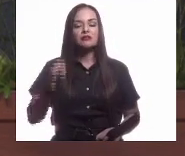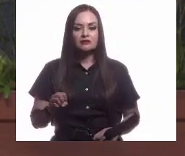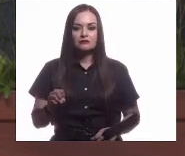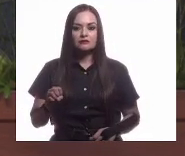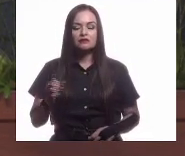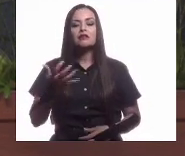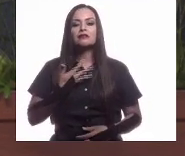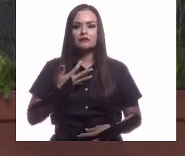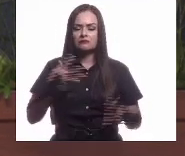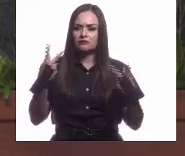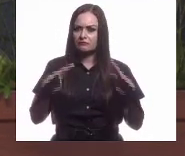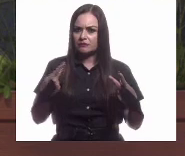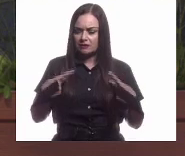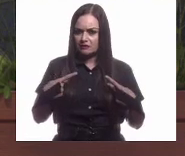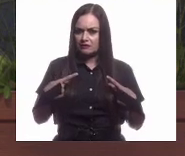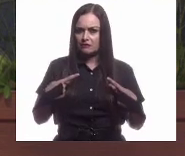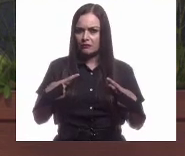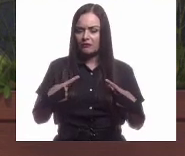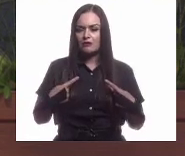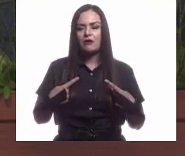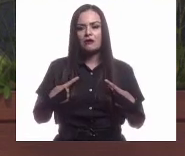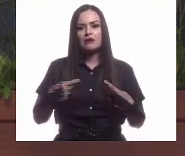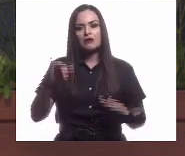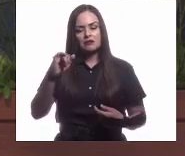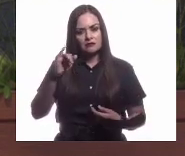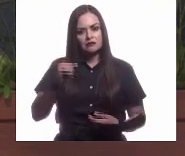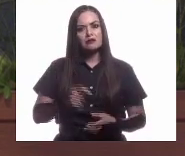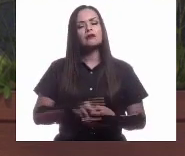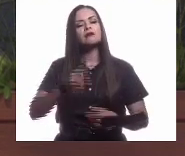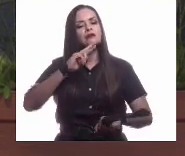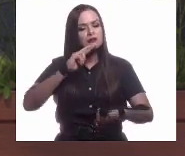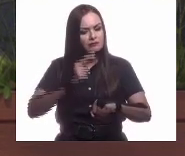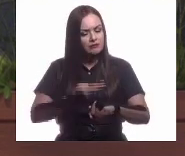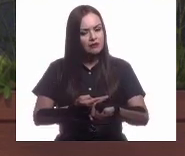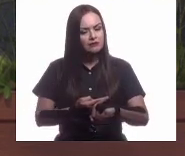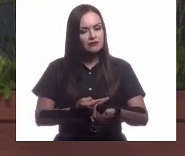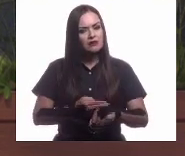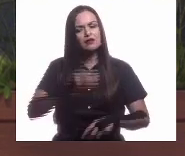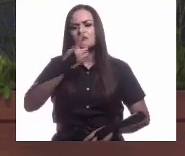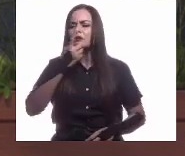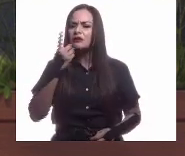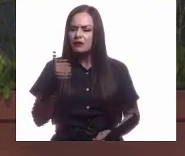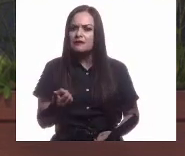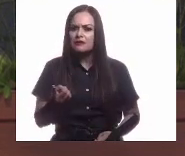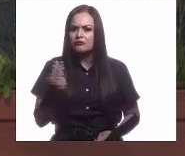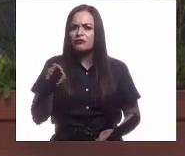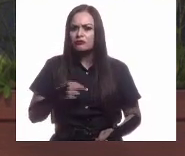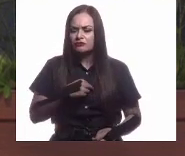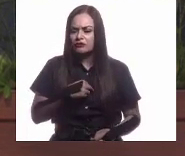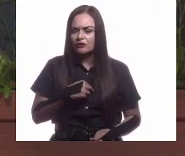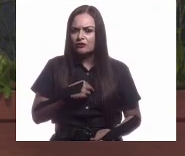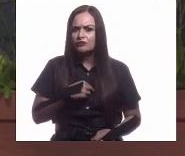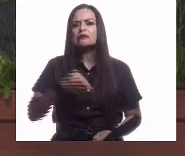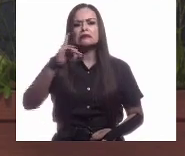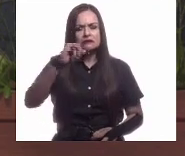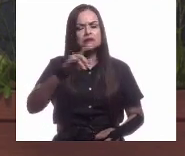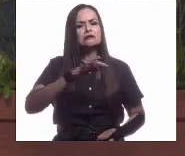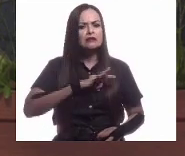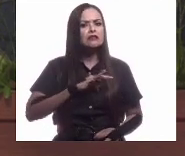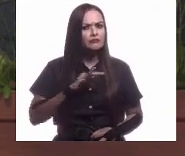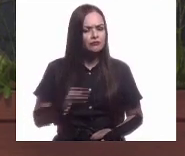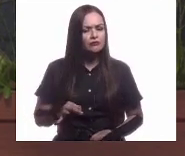tenemos servidores públicos eficientes y honestos. Por eso lo afirmamos con conocimiento de causa. Es posible